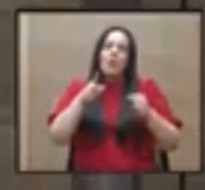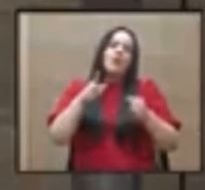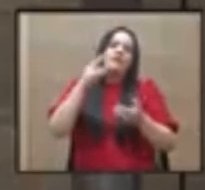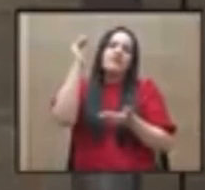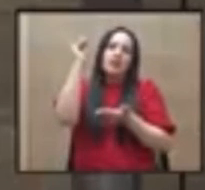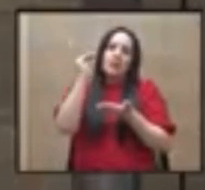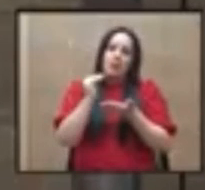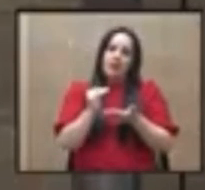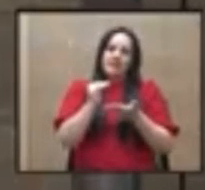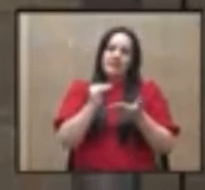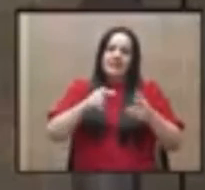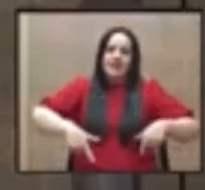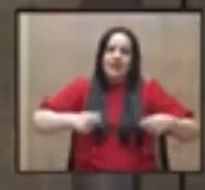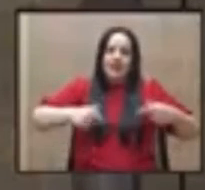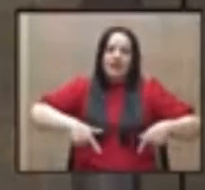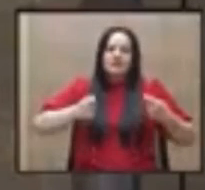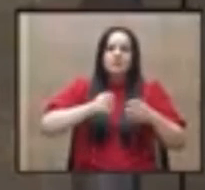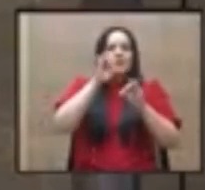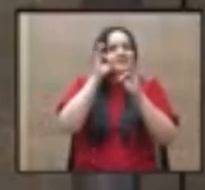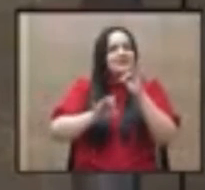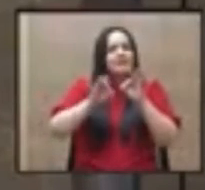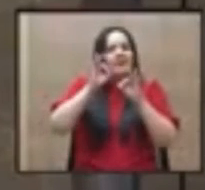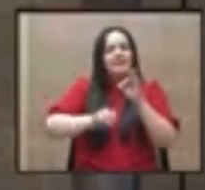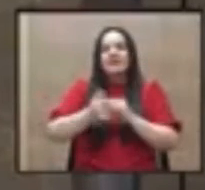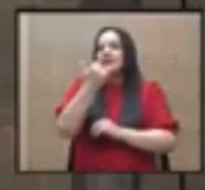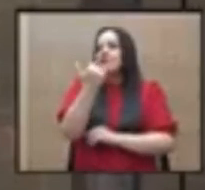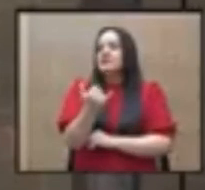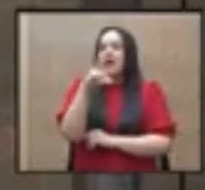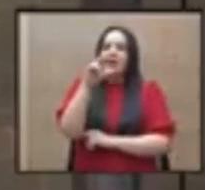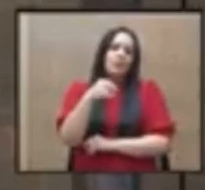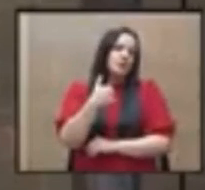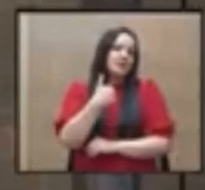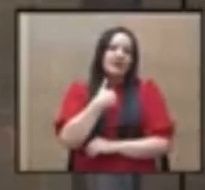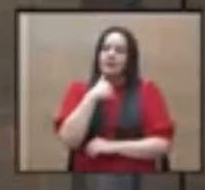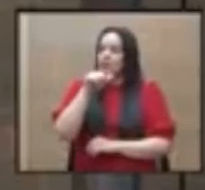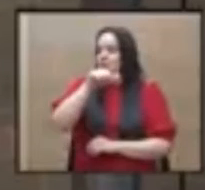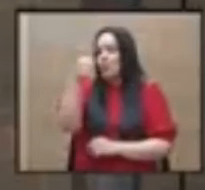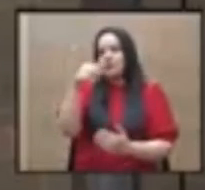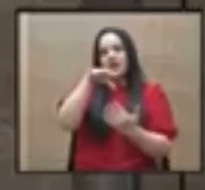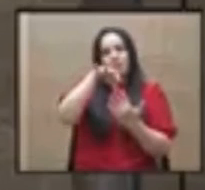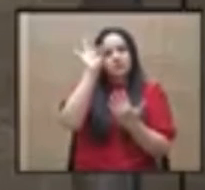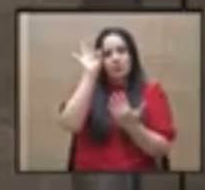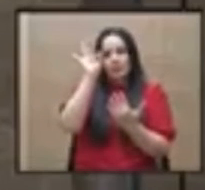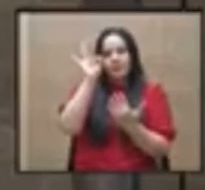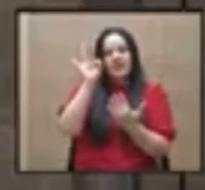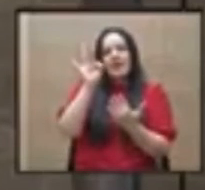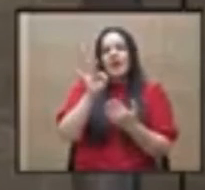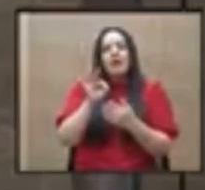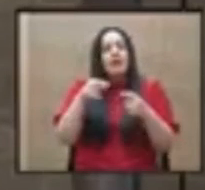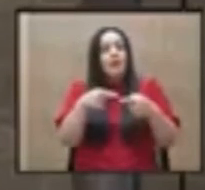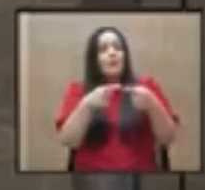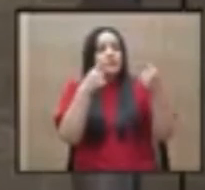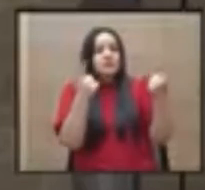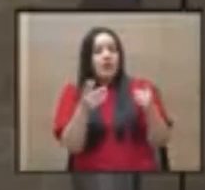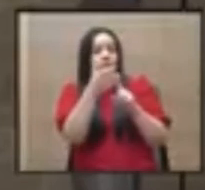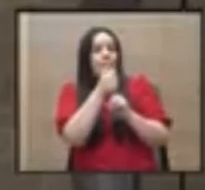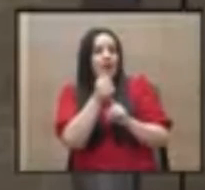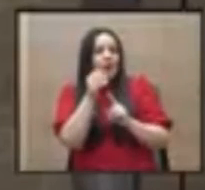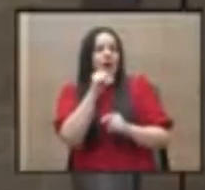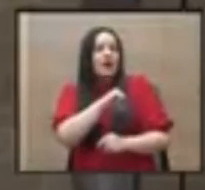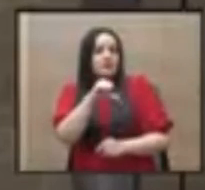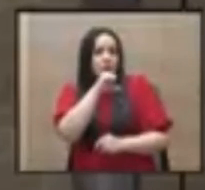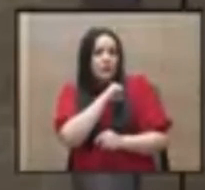gasto. Simplemente ya no tenemos otra opción. La oposición ha tomado una actitud